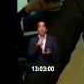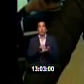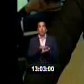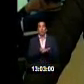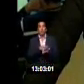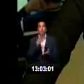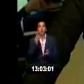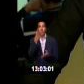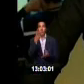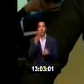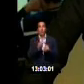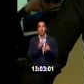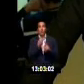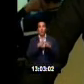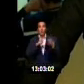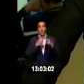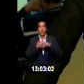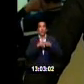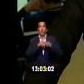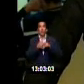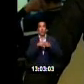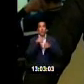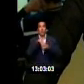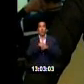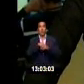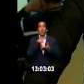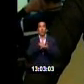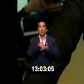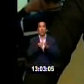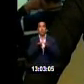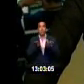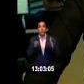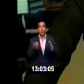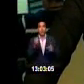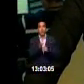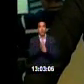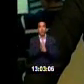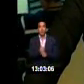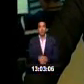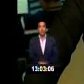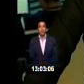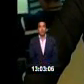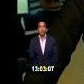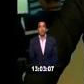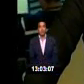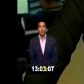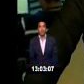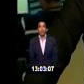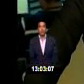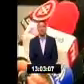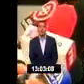registrarse 4 meses de problemas internos en esa mesa legislativa.